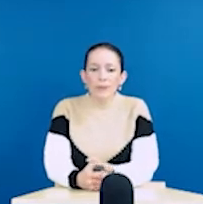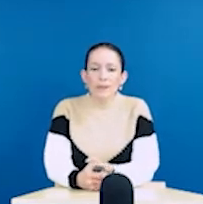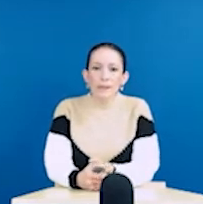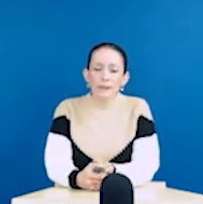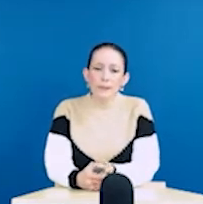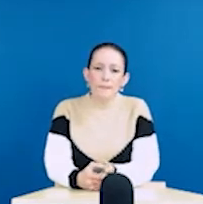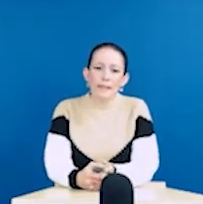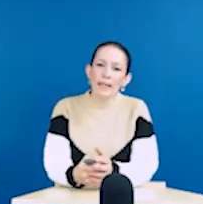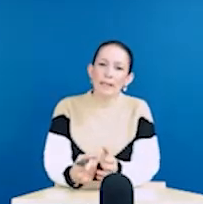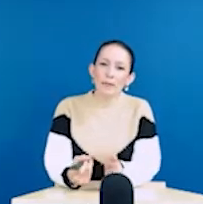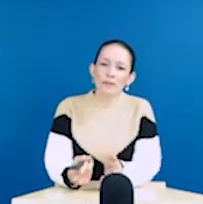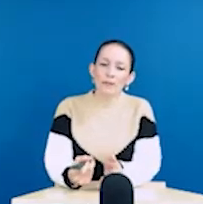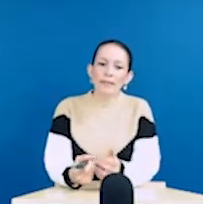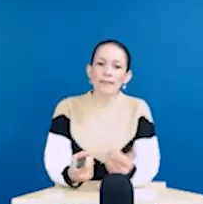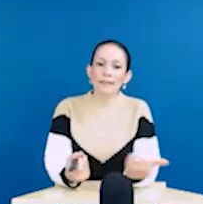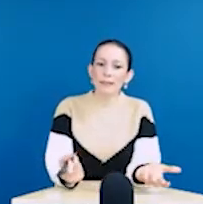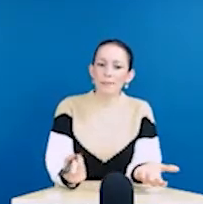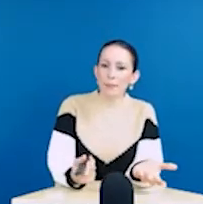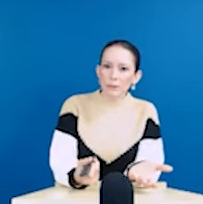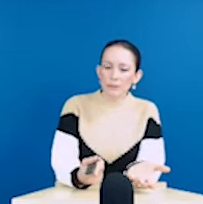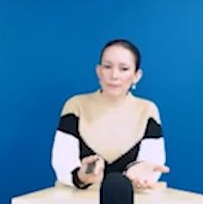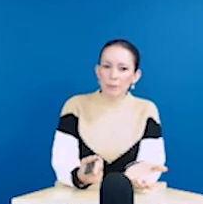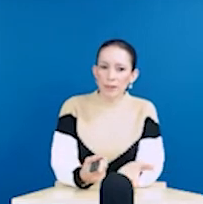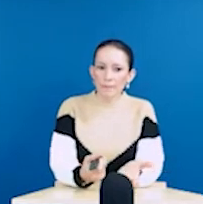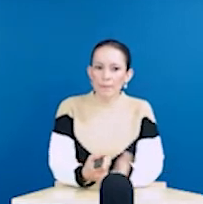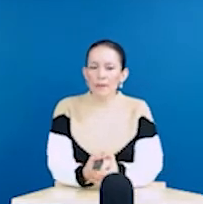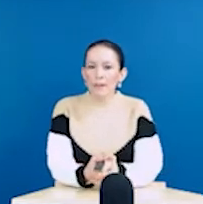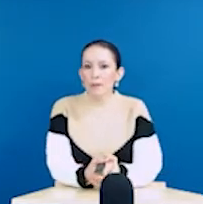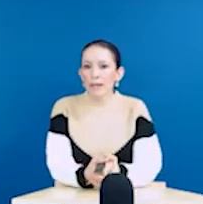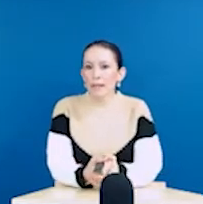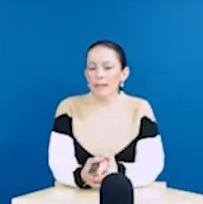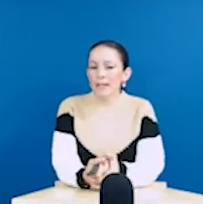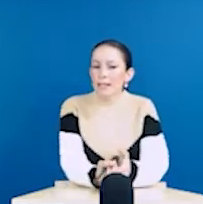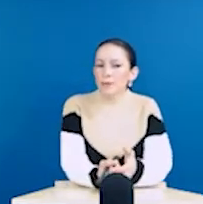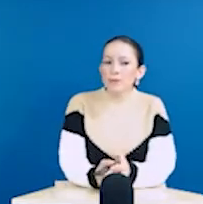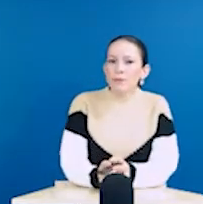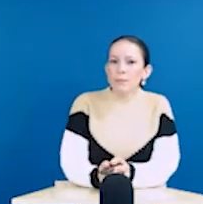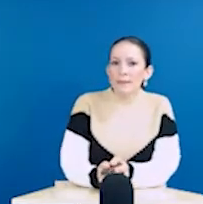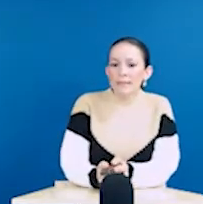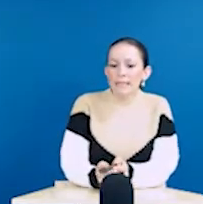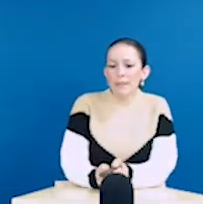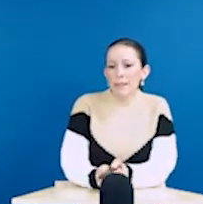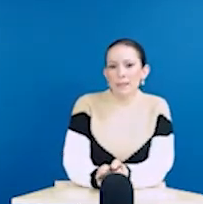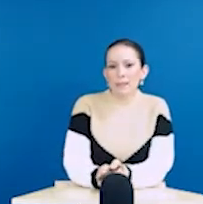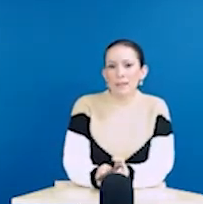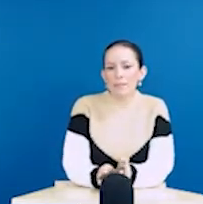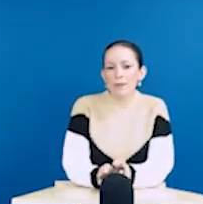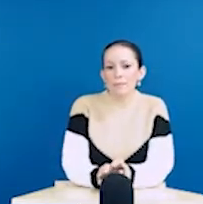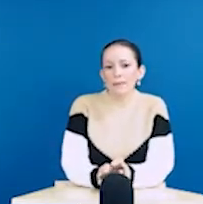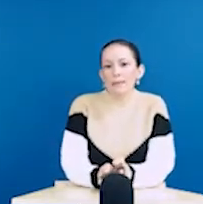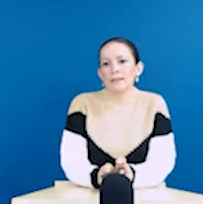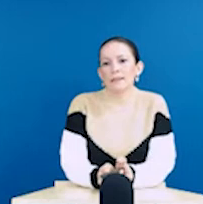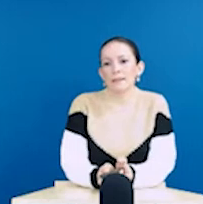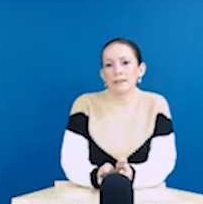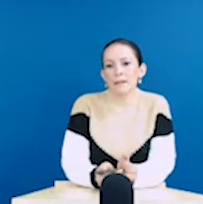como muy claros en hacer este tipo de preguntas. ¿Por qué? El hecho no es que un paciente elimine,